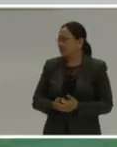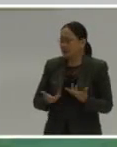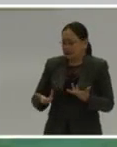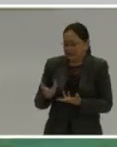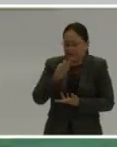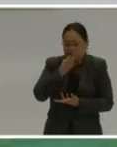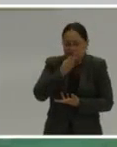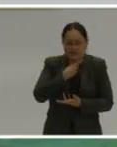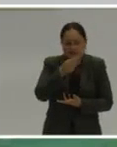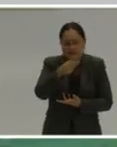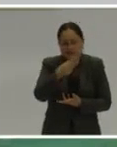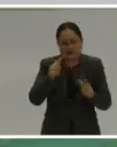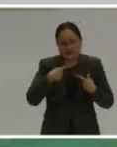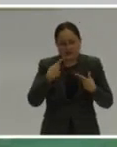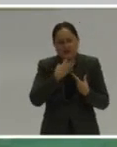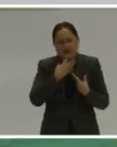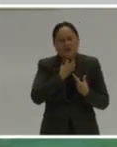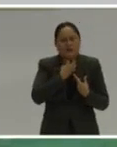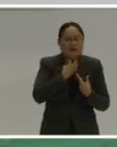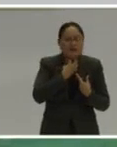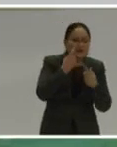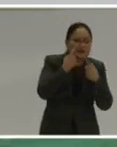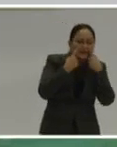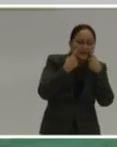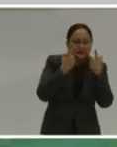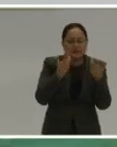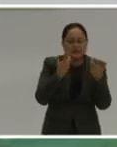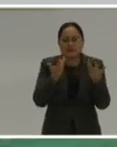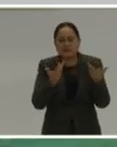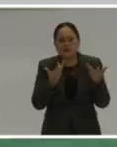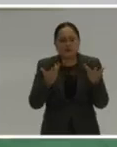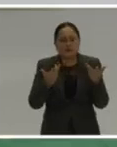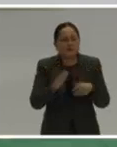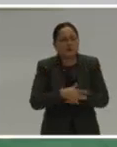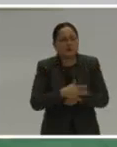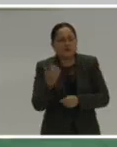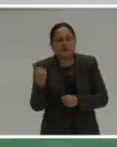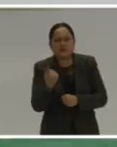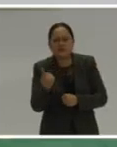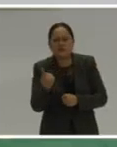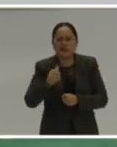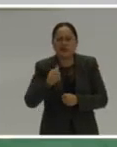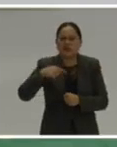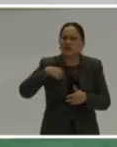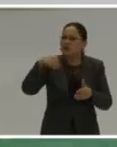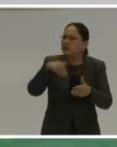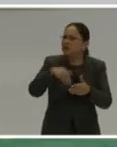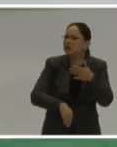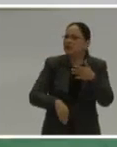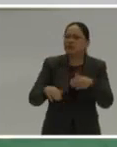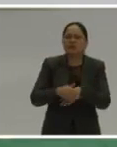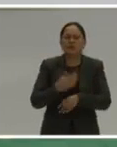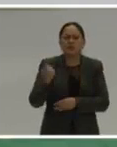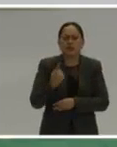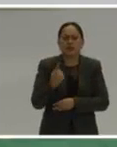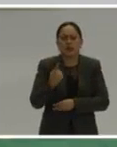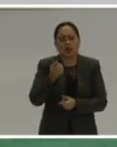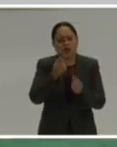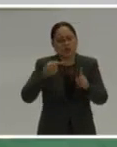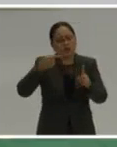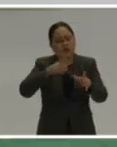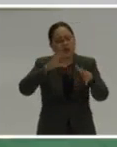ojos, ¿por qué hemos perdido? Porque se ha politizado tanto que han dicho que